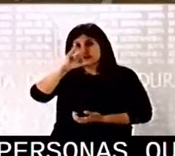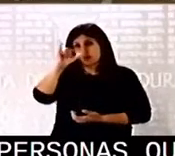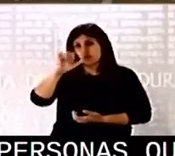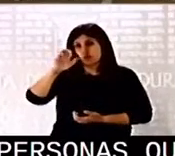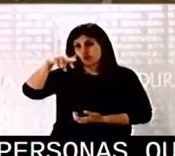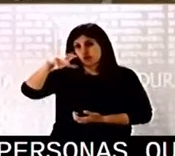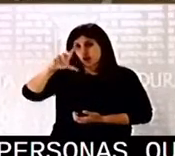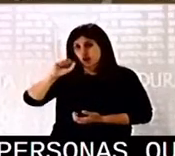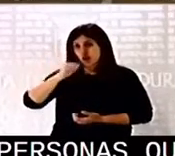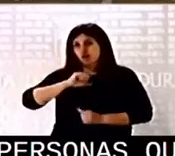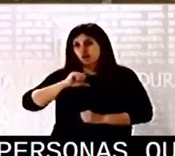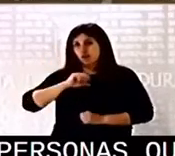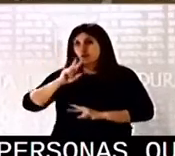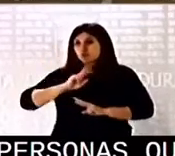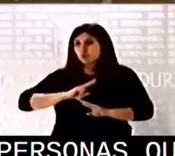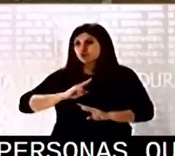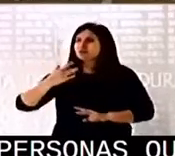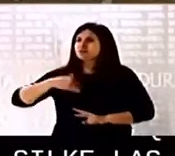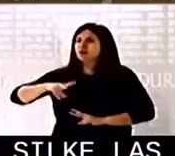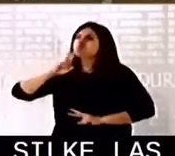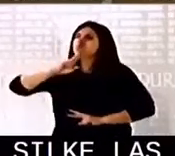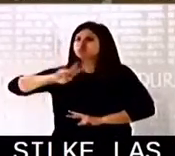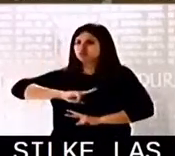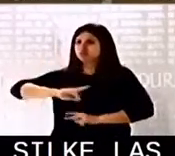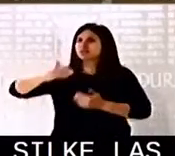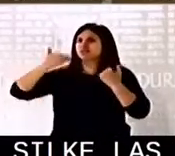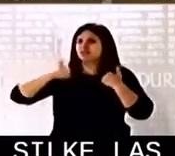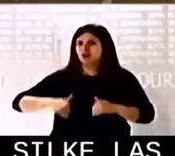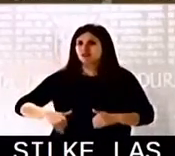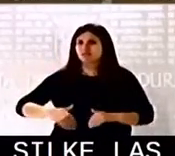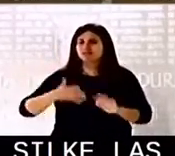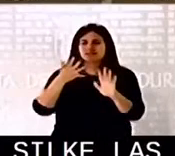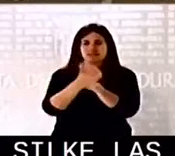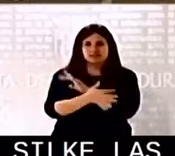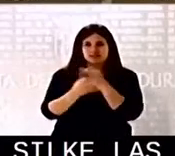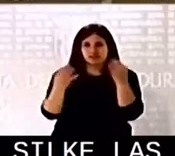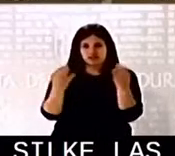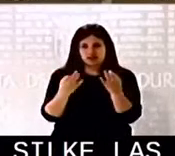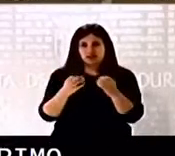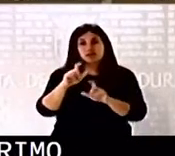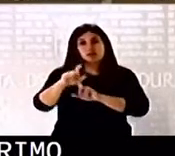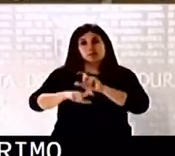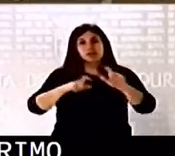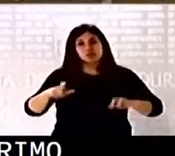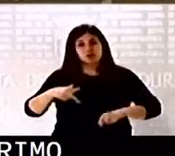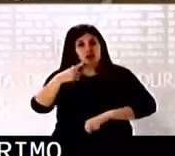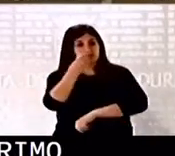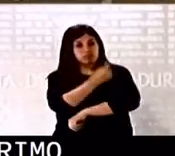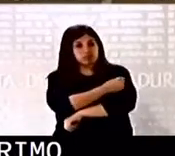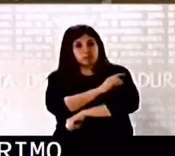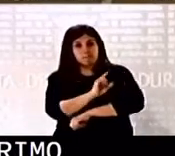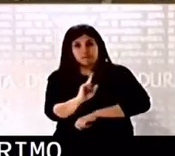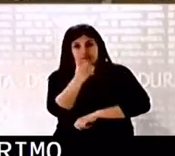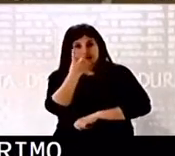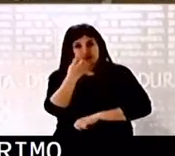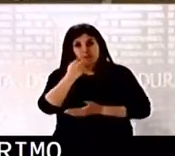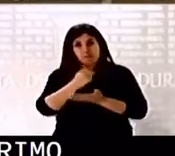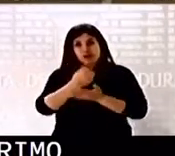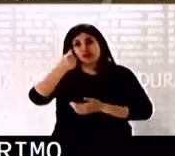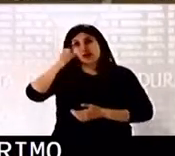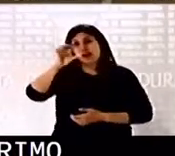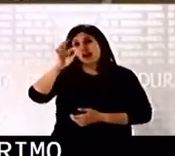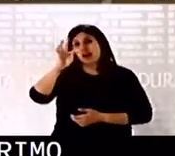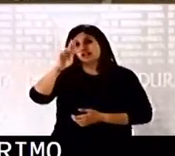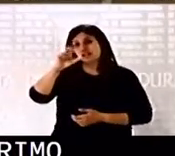Y podemos decir que las personas que están primo vacunadas con AstraZeneca, que tienen menos